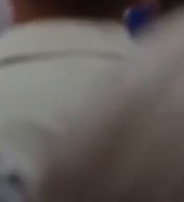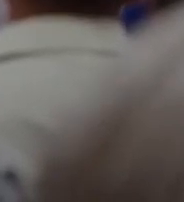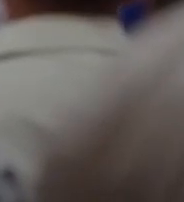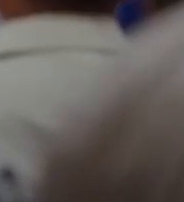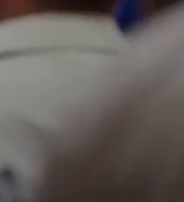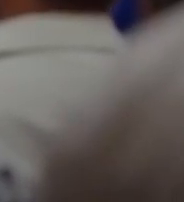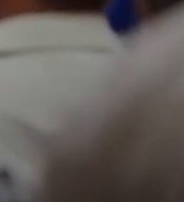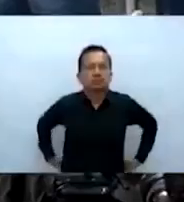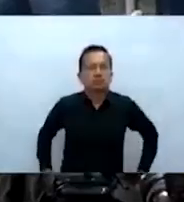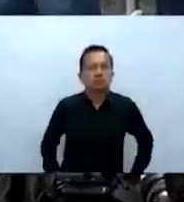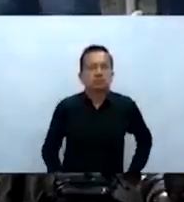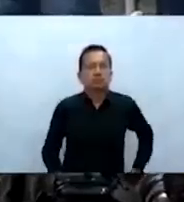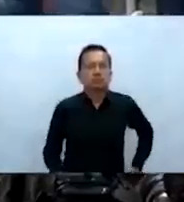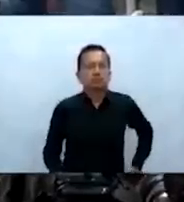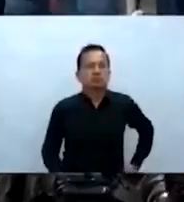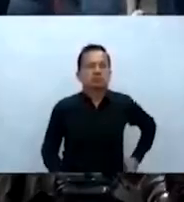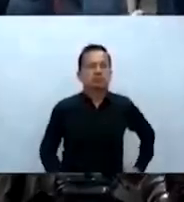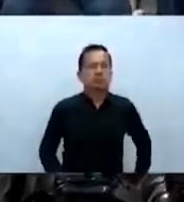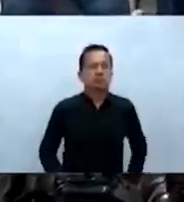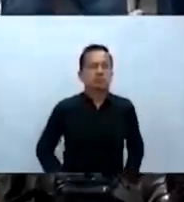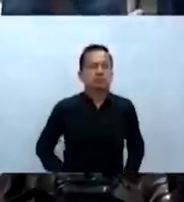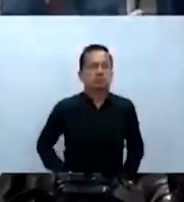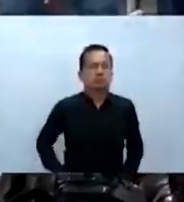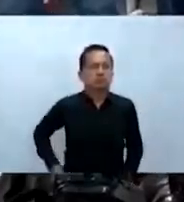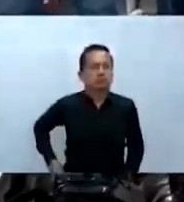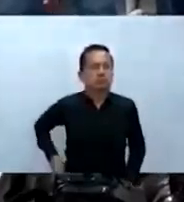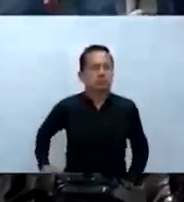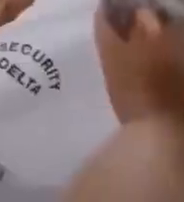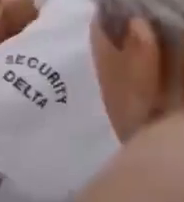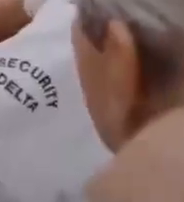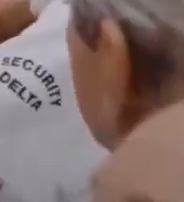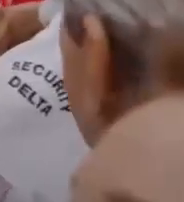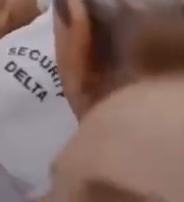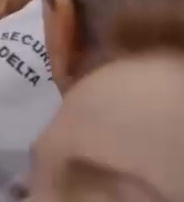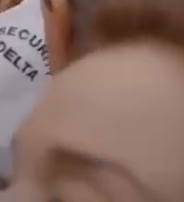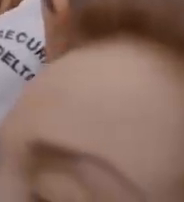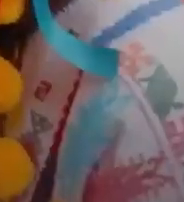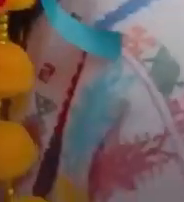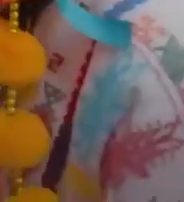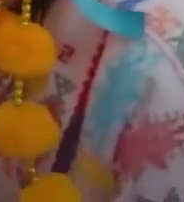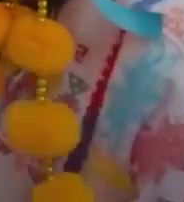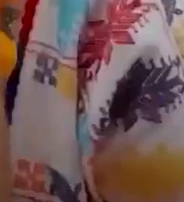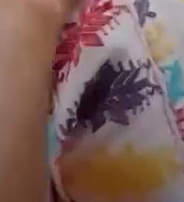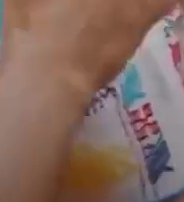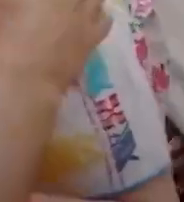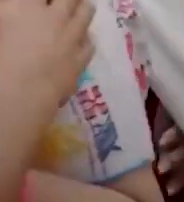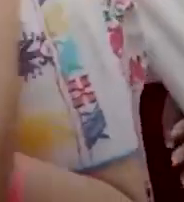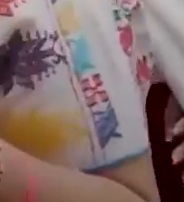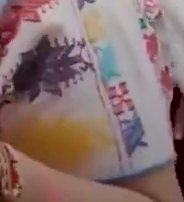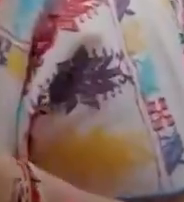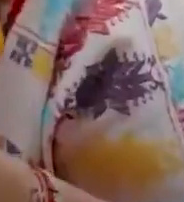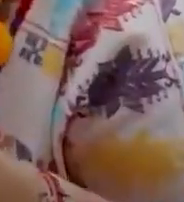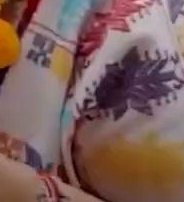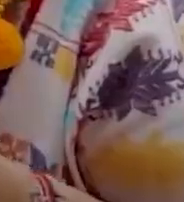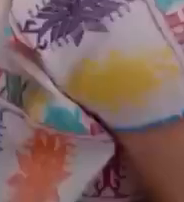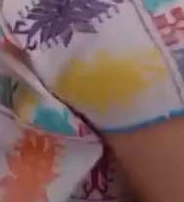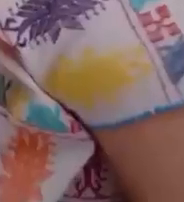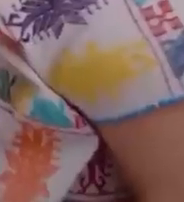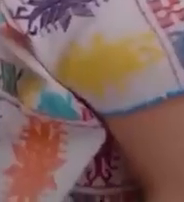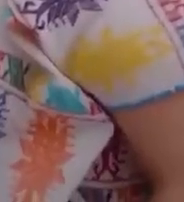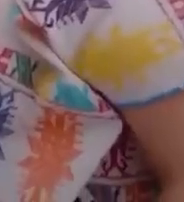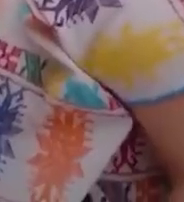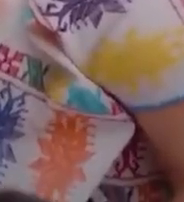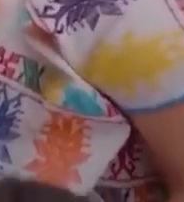es ingeniera en computación por la UNAM, fue titular de la Oficina para la Atención de los Pueblos Indígenas durante el gobierno de Vicente Fox, es empresaria